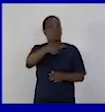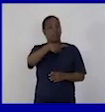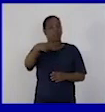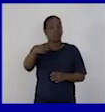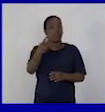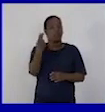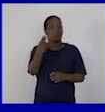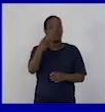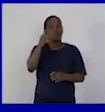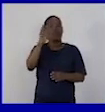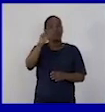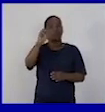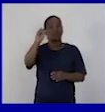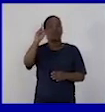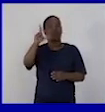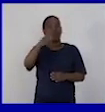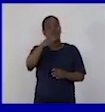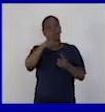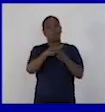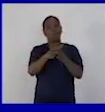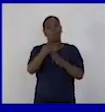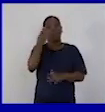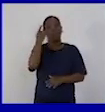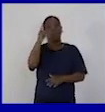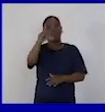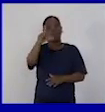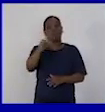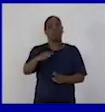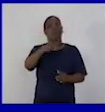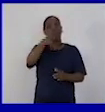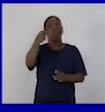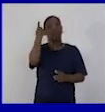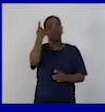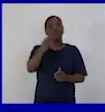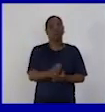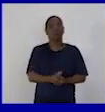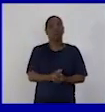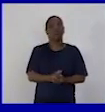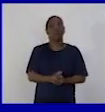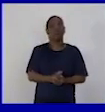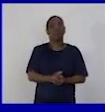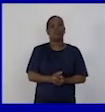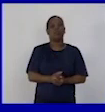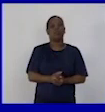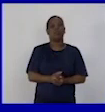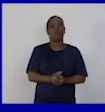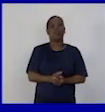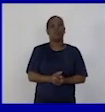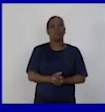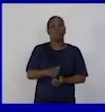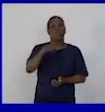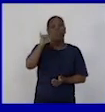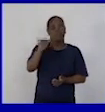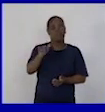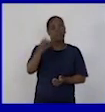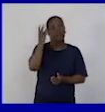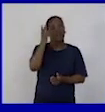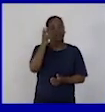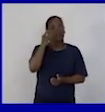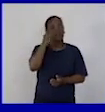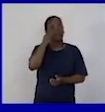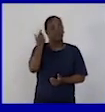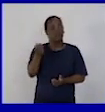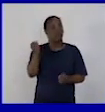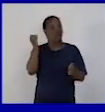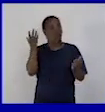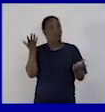por litro a la menos 1, y la segunda 10 a la menos 6 mol por litro a la menos 1. Y en la tercera se le ve